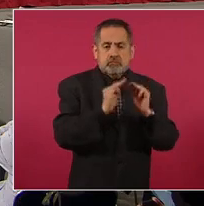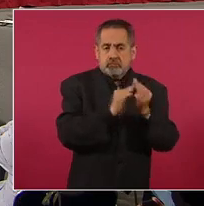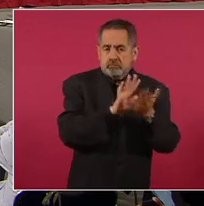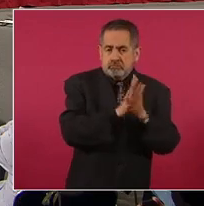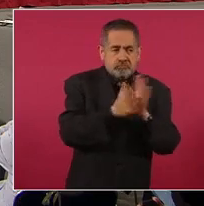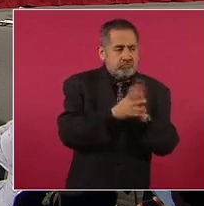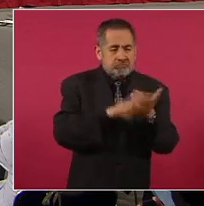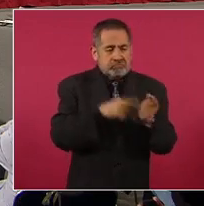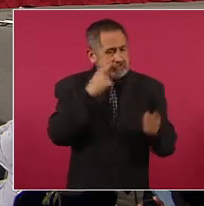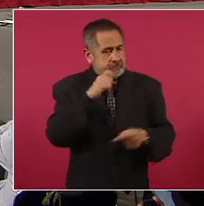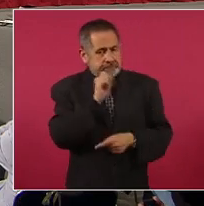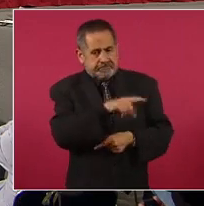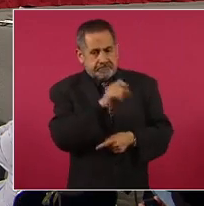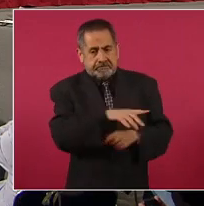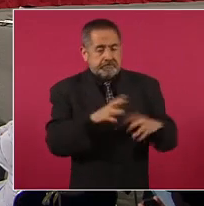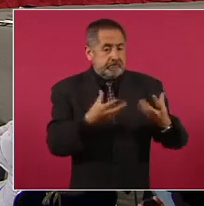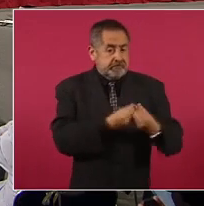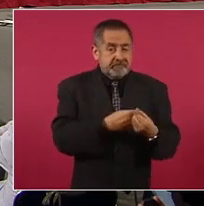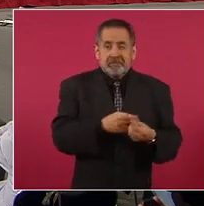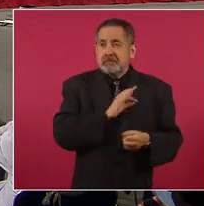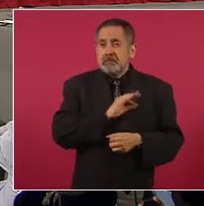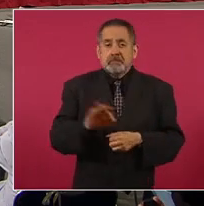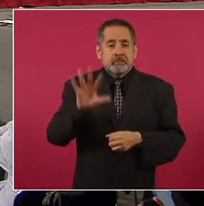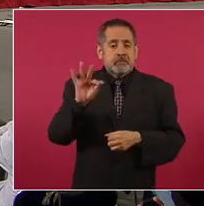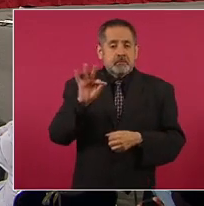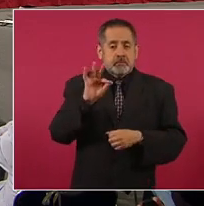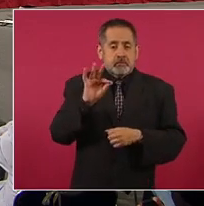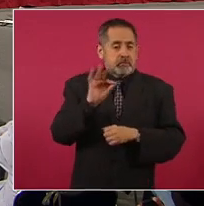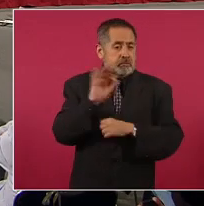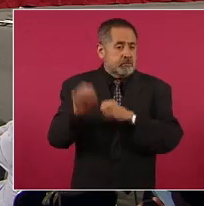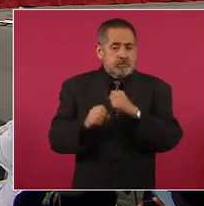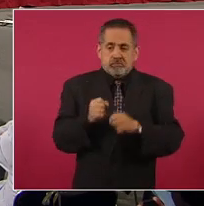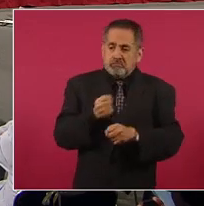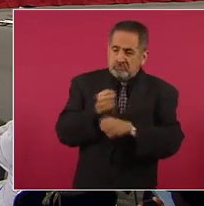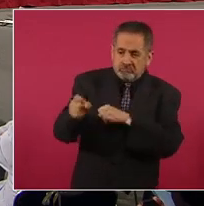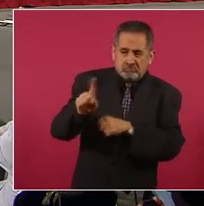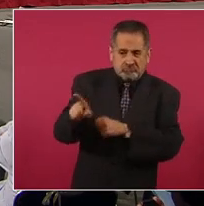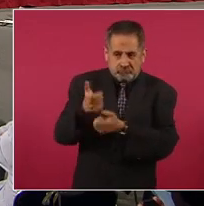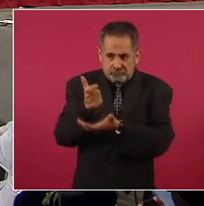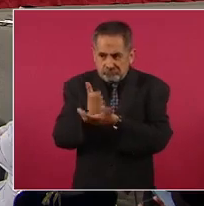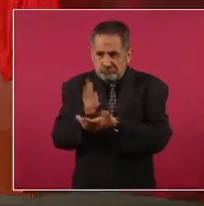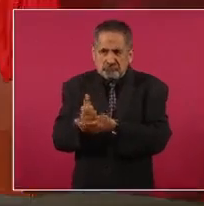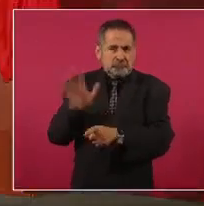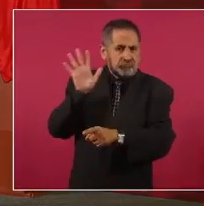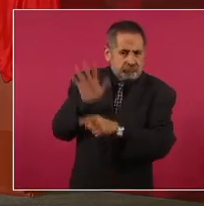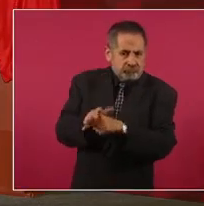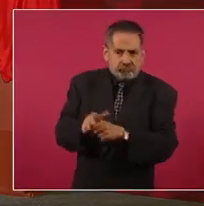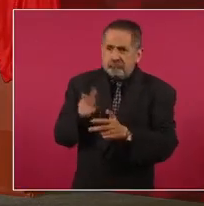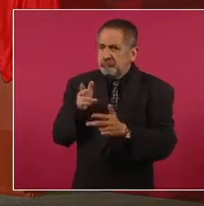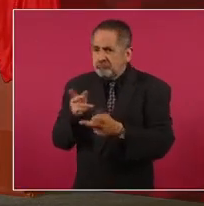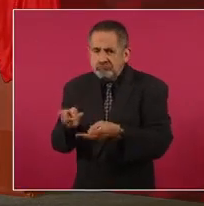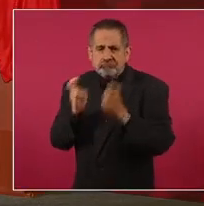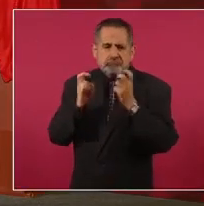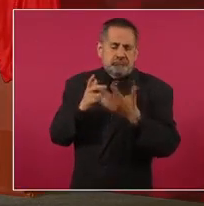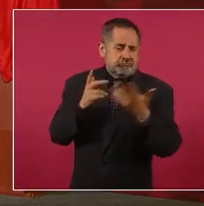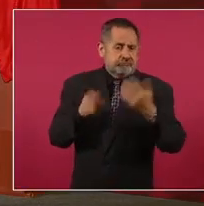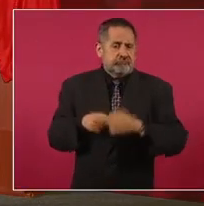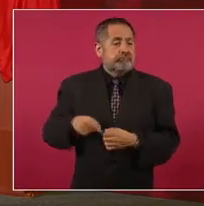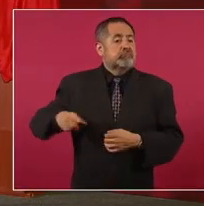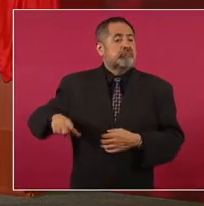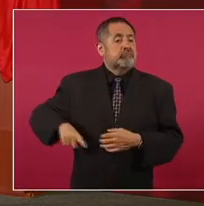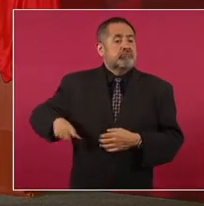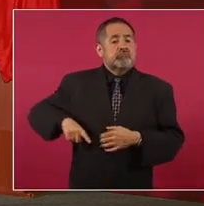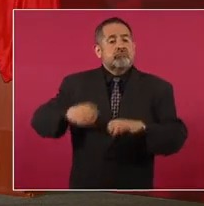40% de las agresiones que van desde las manazas, los golpes, los robos, etcétera, el incumplimiento de obligaciones de los estados